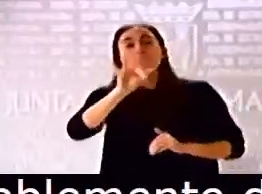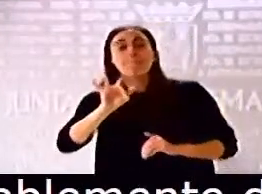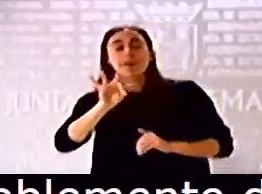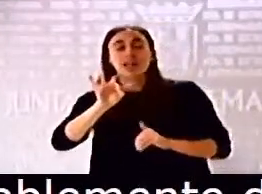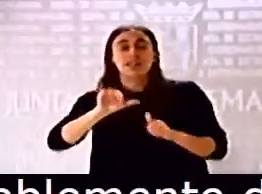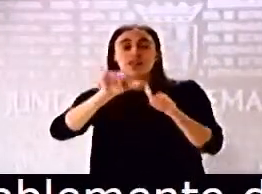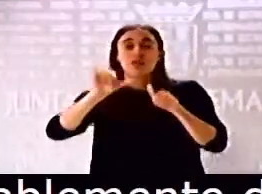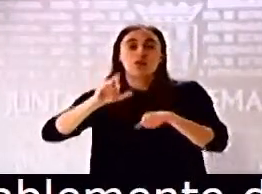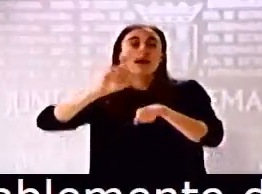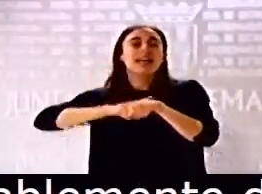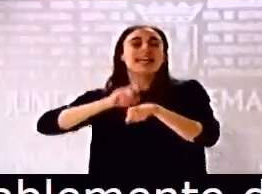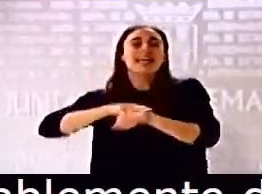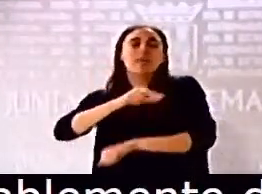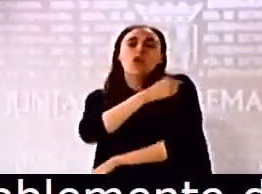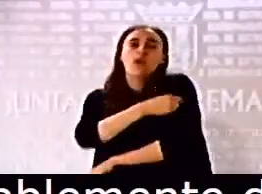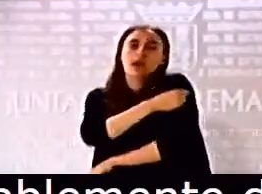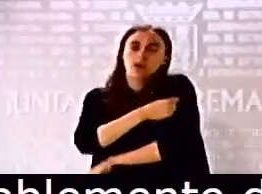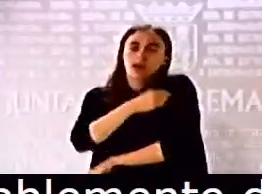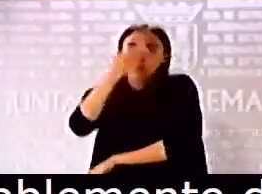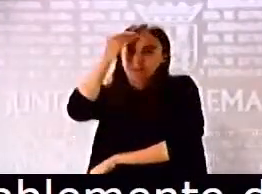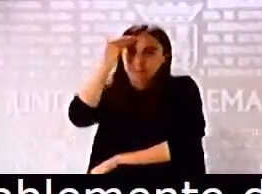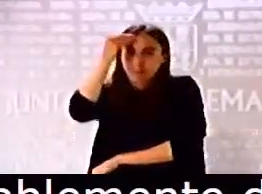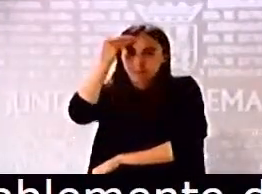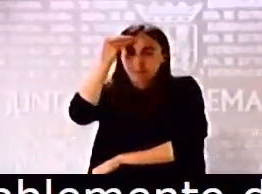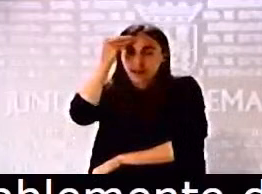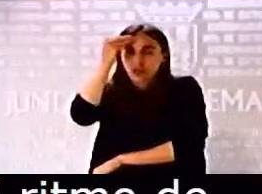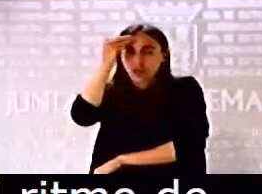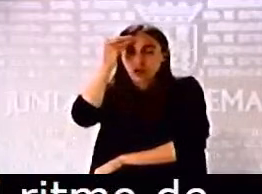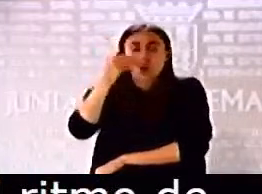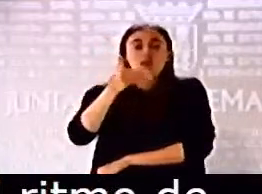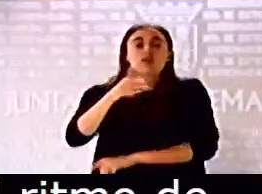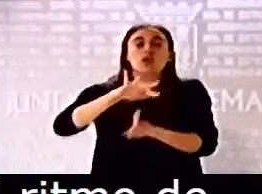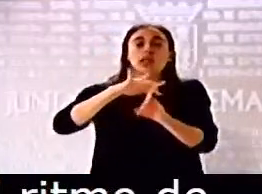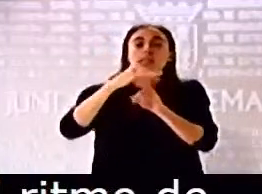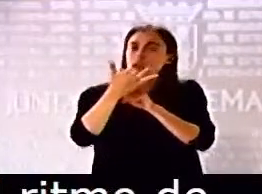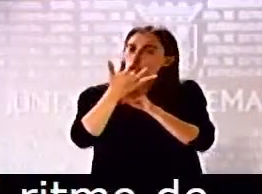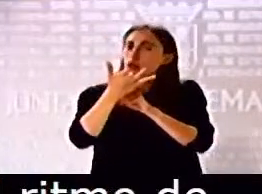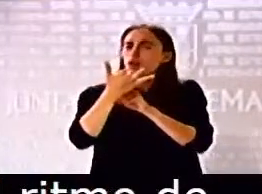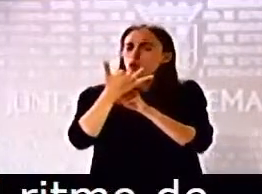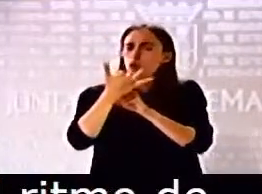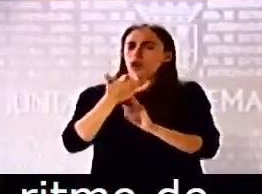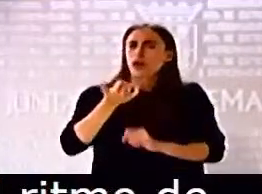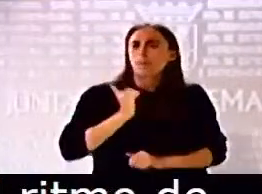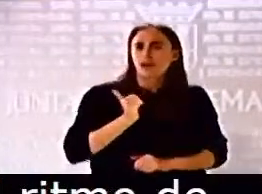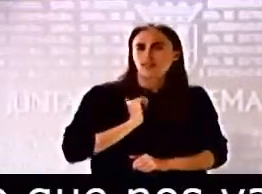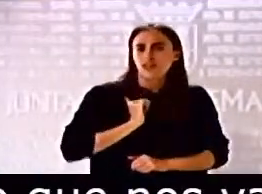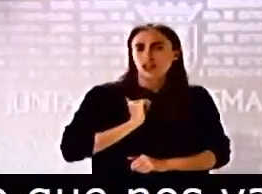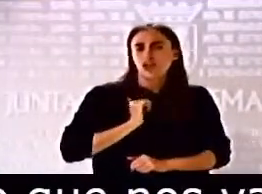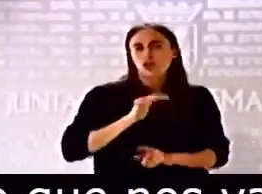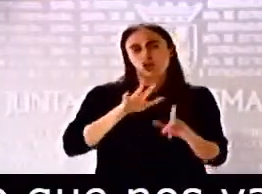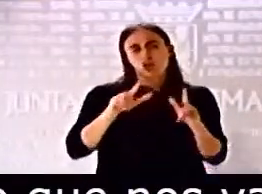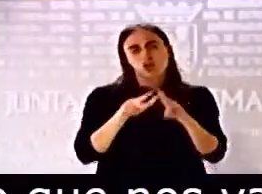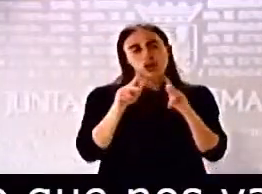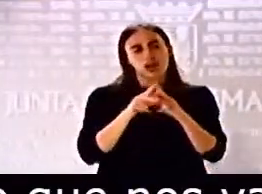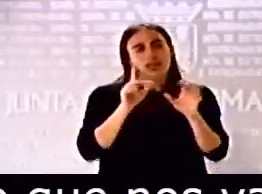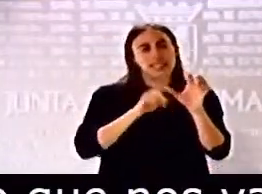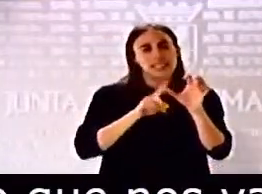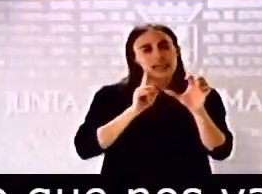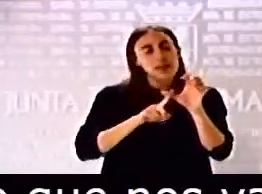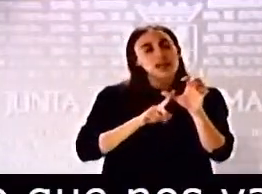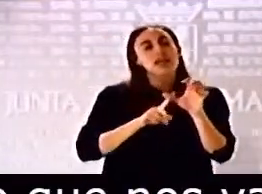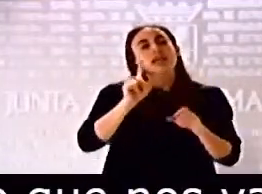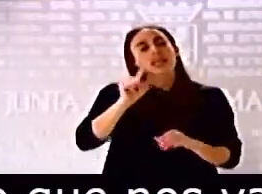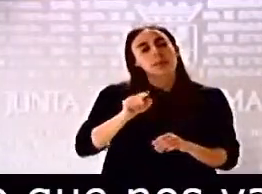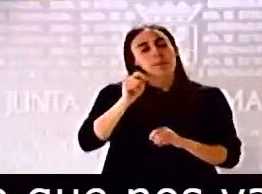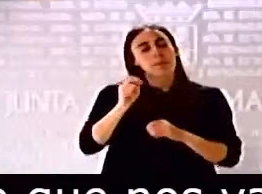Extremadura, creo que nos va a situar en un escenario muy beneficioso para la sociedad extremeña y para poder